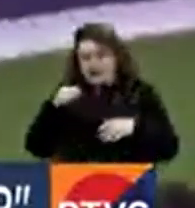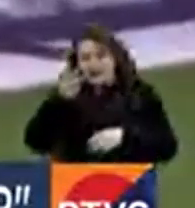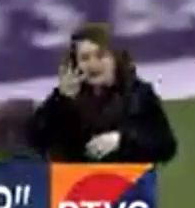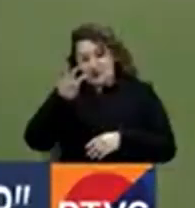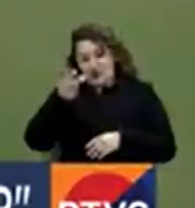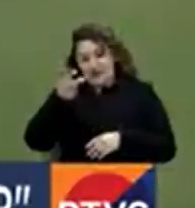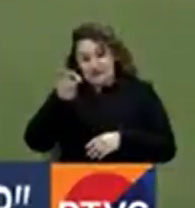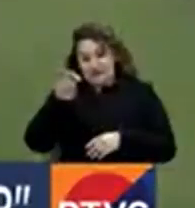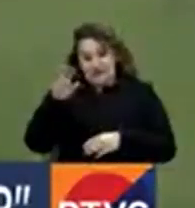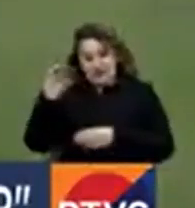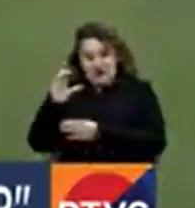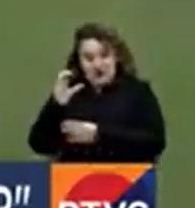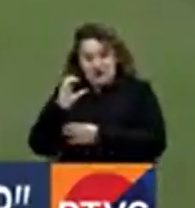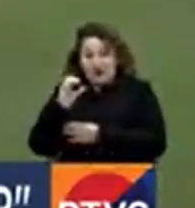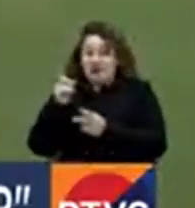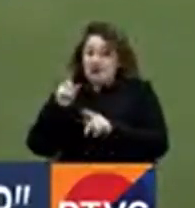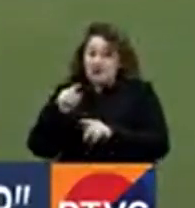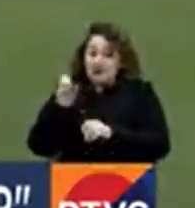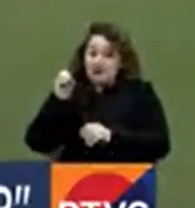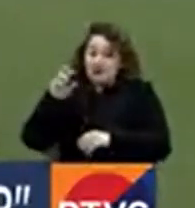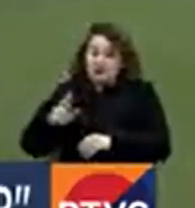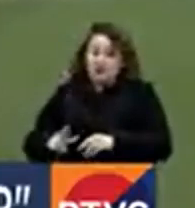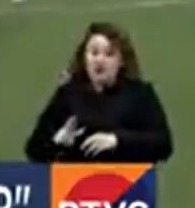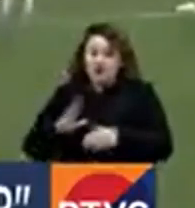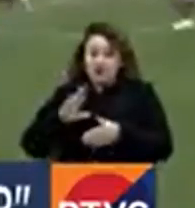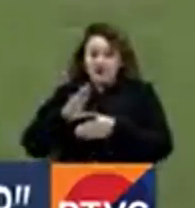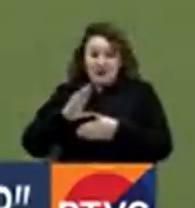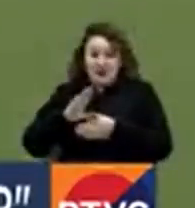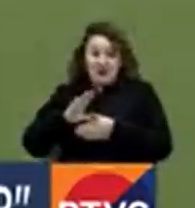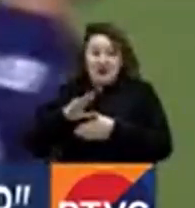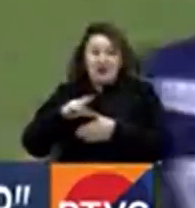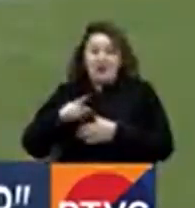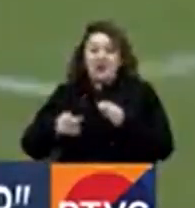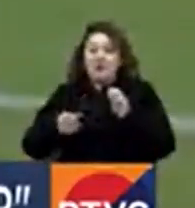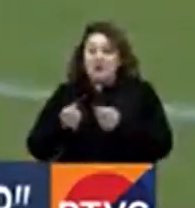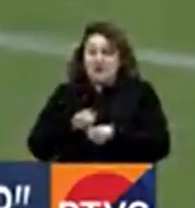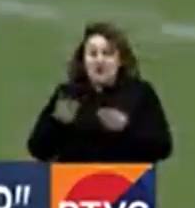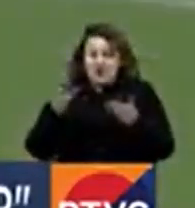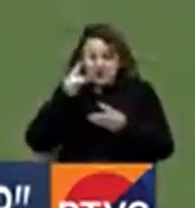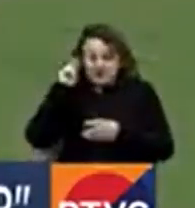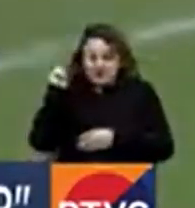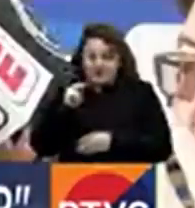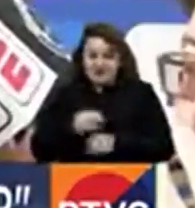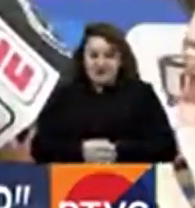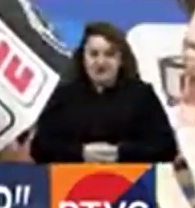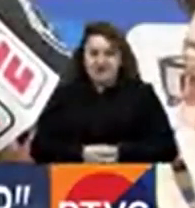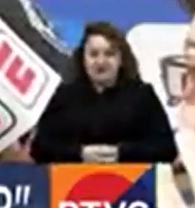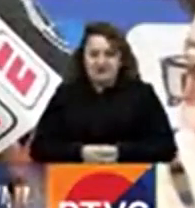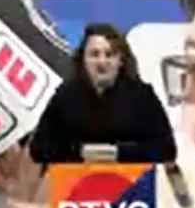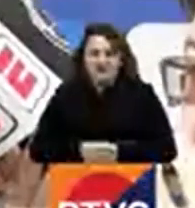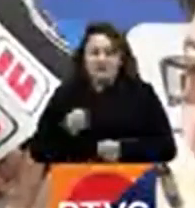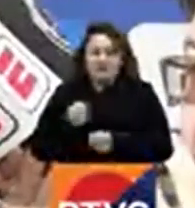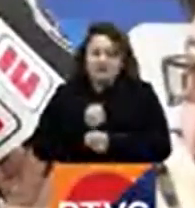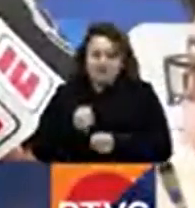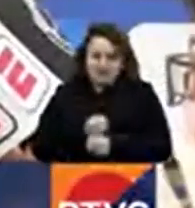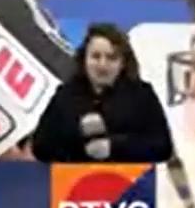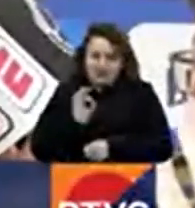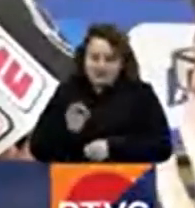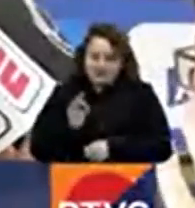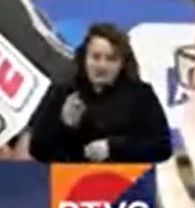lo ponen como un referente para el suramericano, en el que varios ojos estarán puestos en él. Creo que es el trabajo que uno siempre